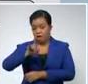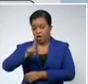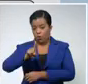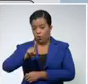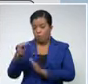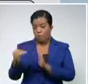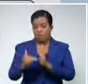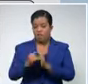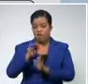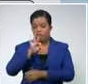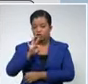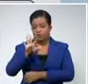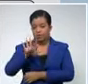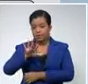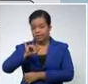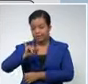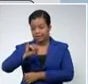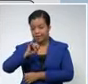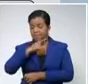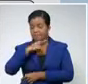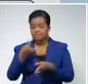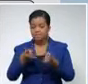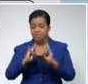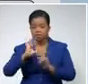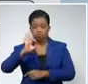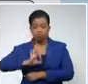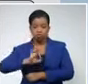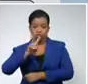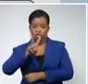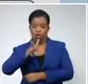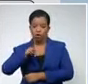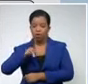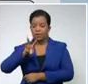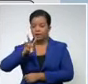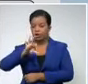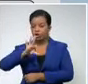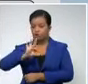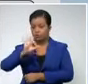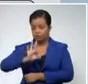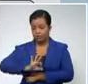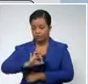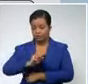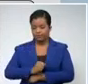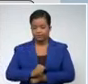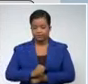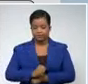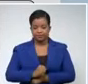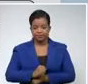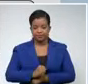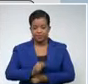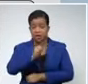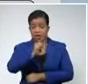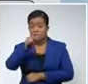1.261.856 fallecidos, para una letalidad del 2,38%. Activos ayer,